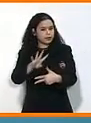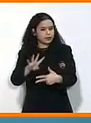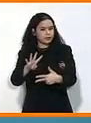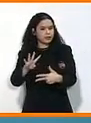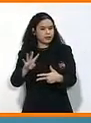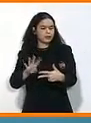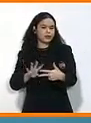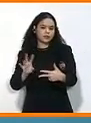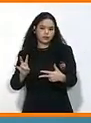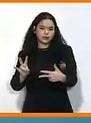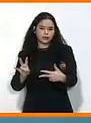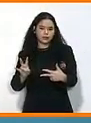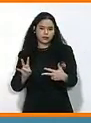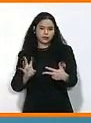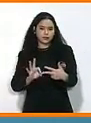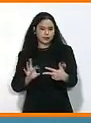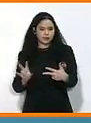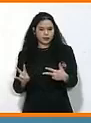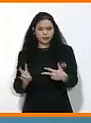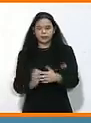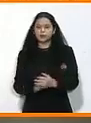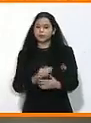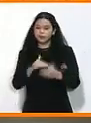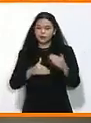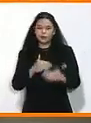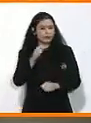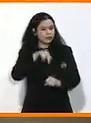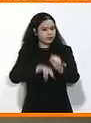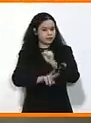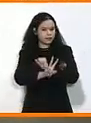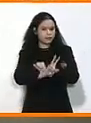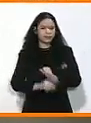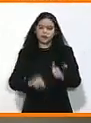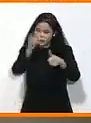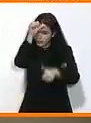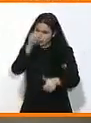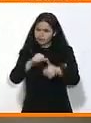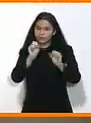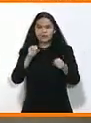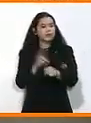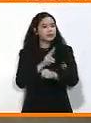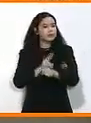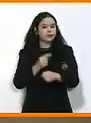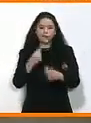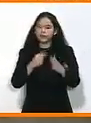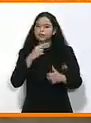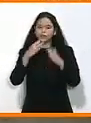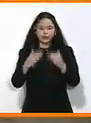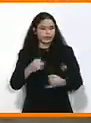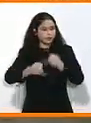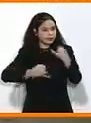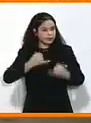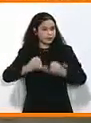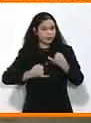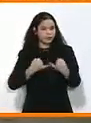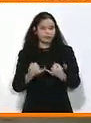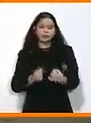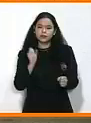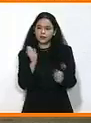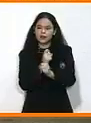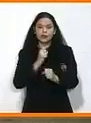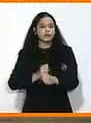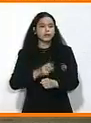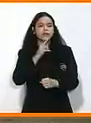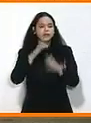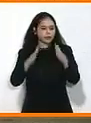84, 47 y 97. Continuamos con premiados. Recuerda que puedes utilizar la guía Catracha para que juegues y